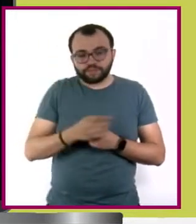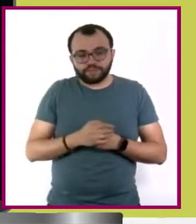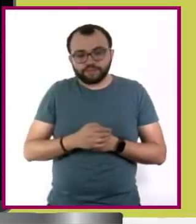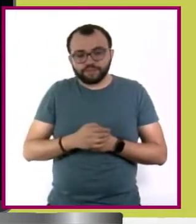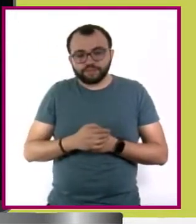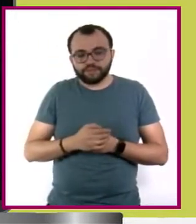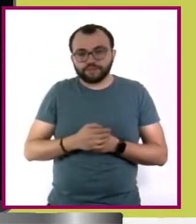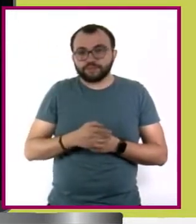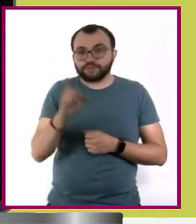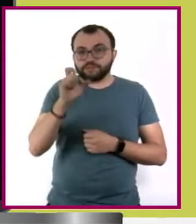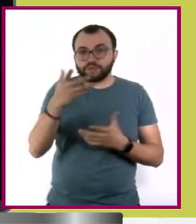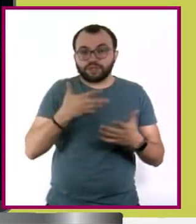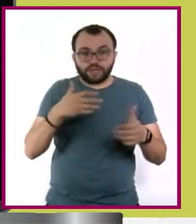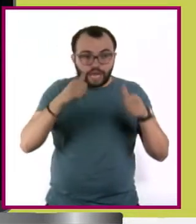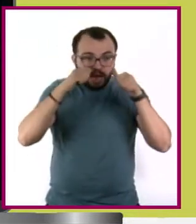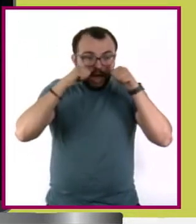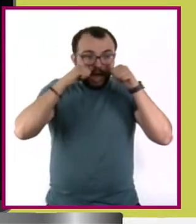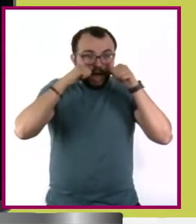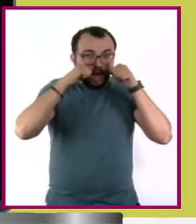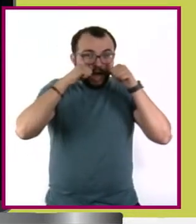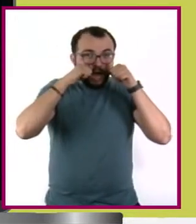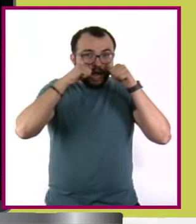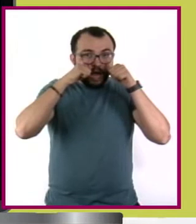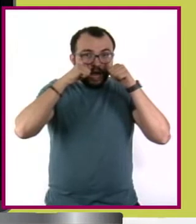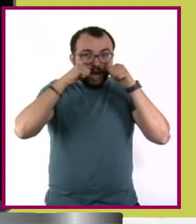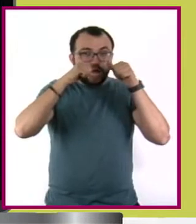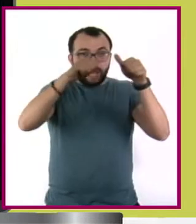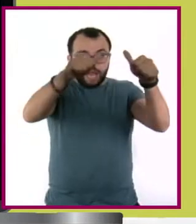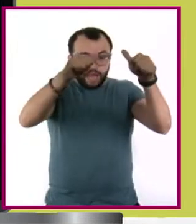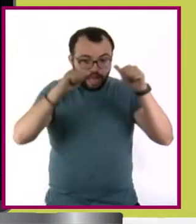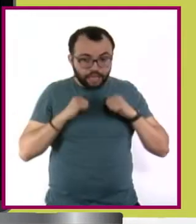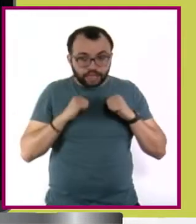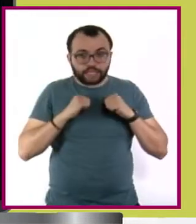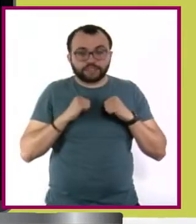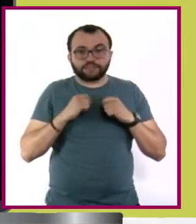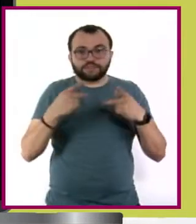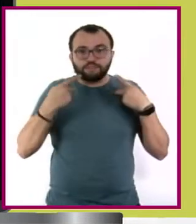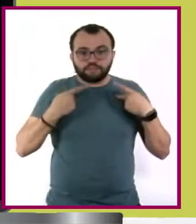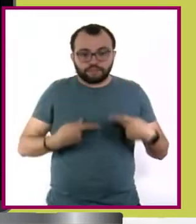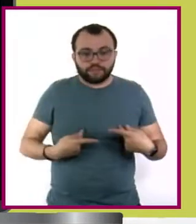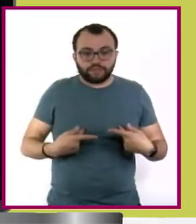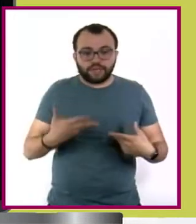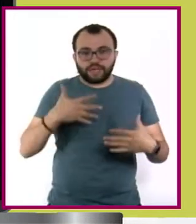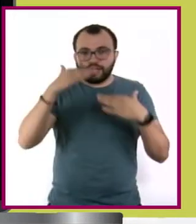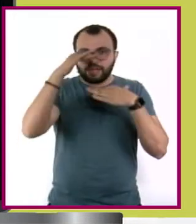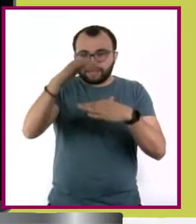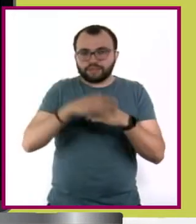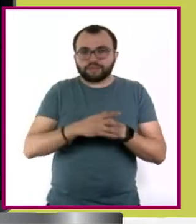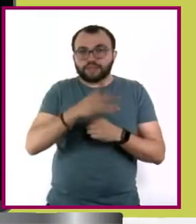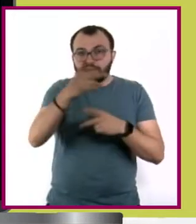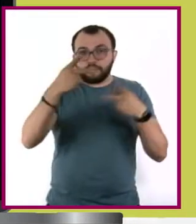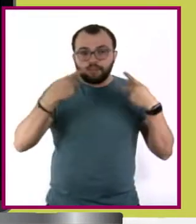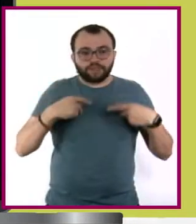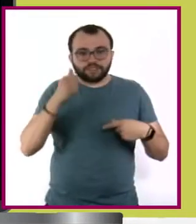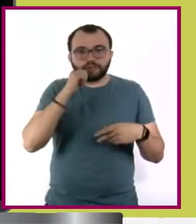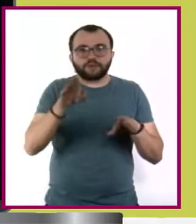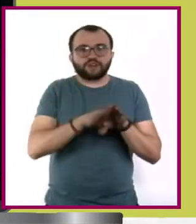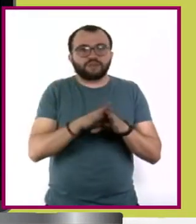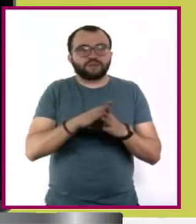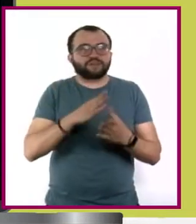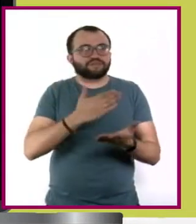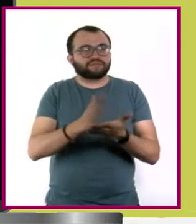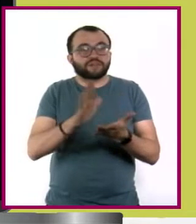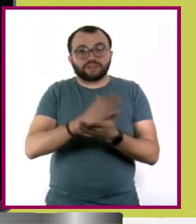el mantener la atención de una persona pues es limitado, o sea, la persona es altamente selectiva, ¿no? Nuestro